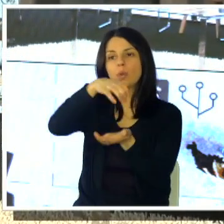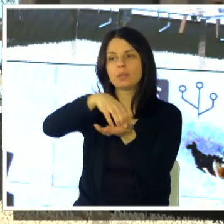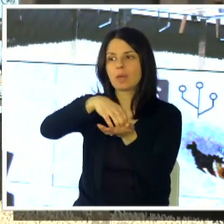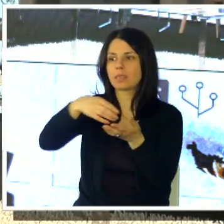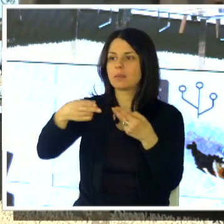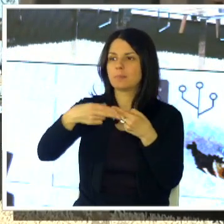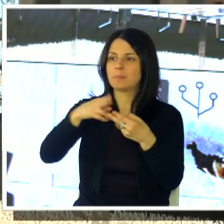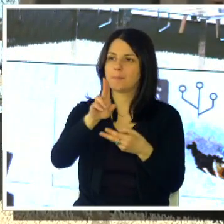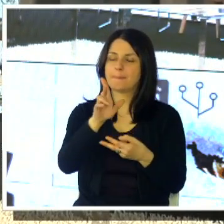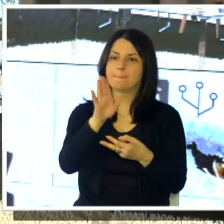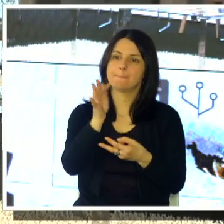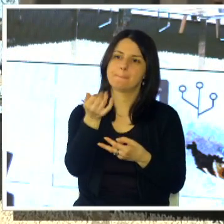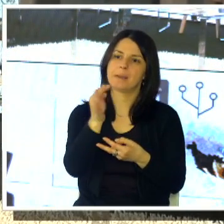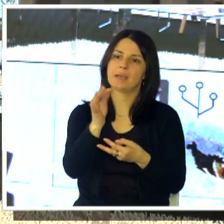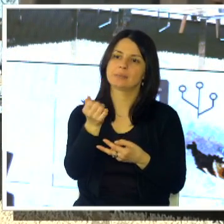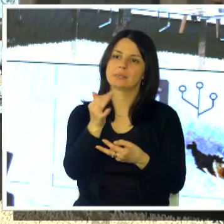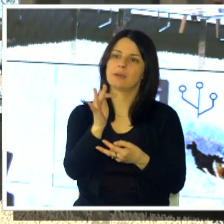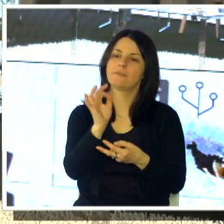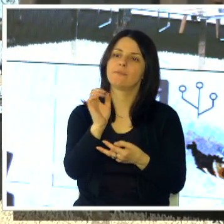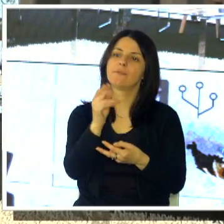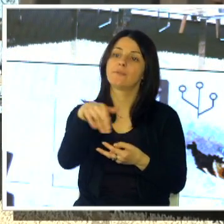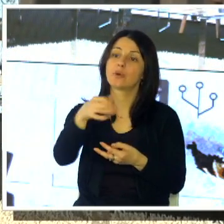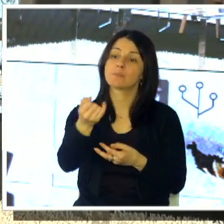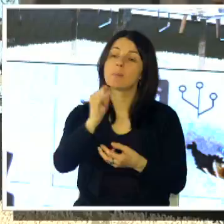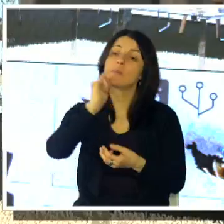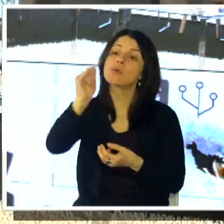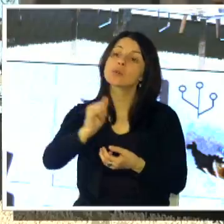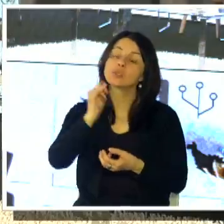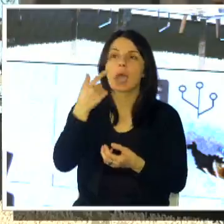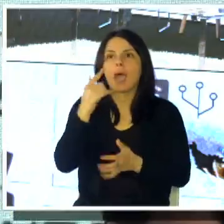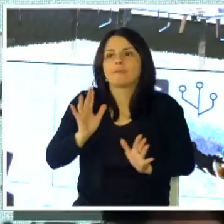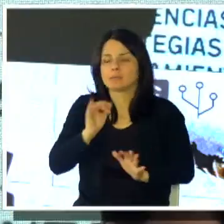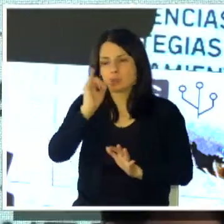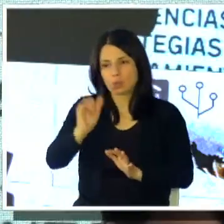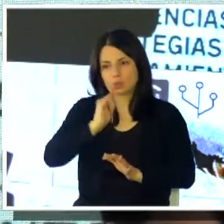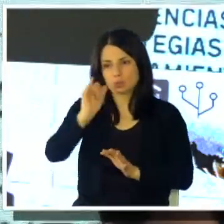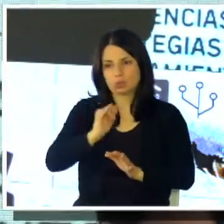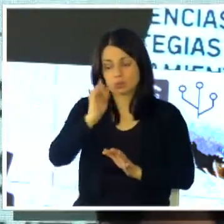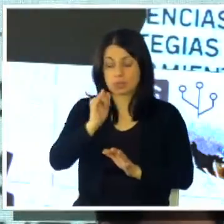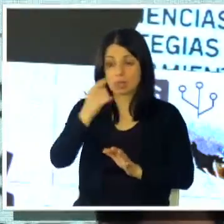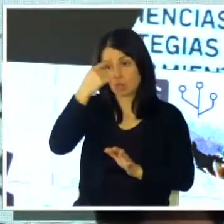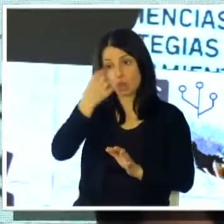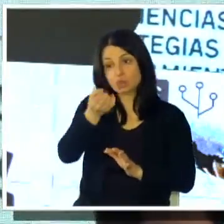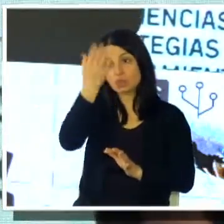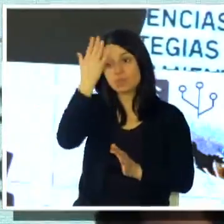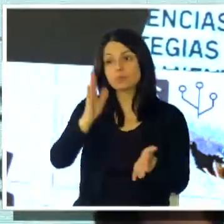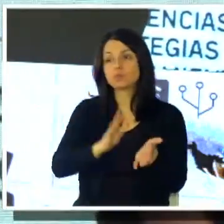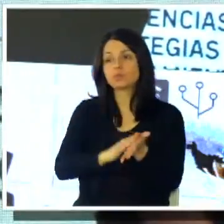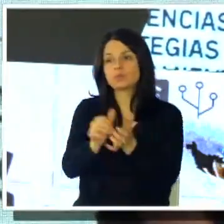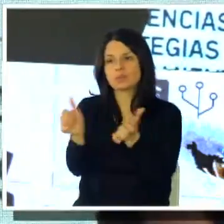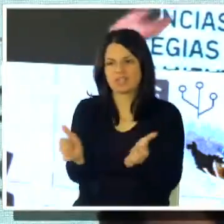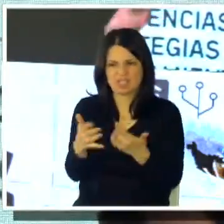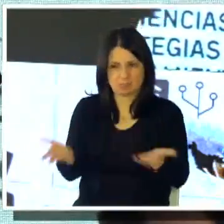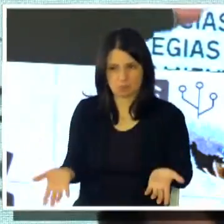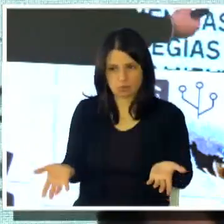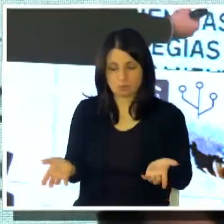plataforma y vamos a contarles, o intentar contarles, conceptos acerca de lo que estamos haciendo